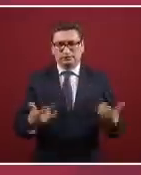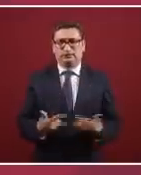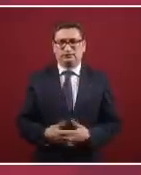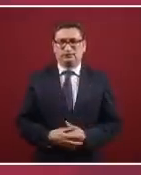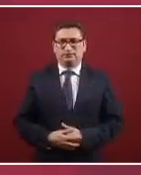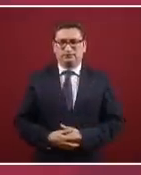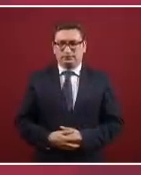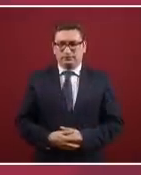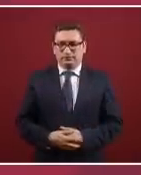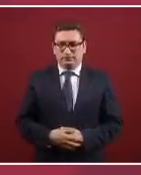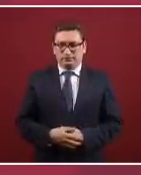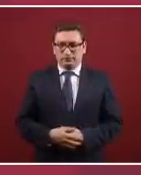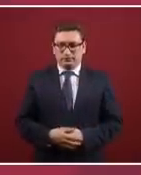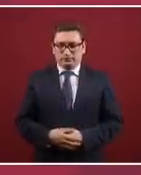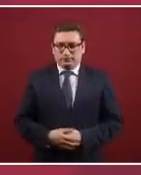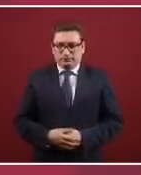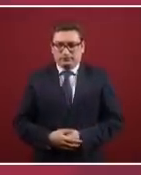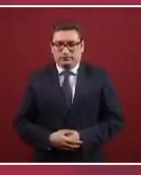Hubo una frase